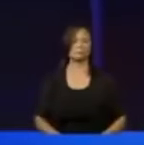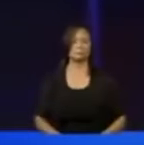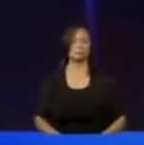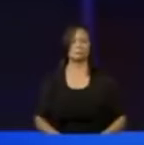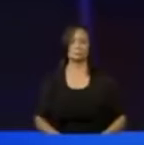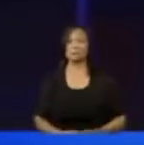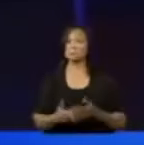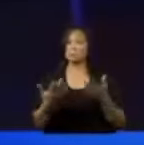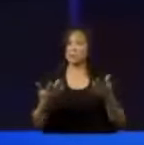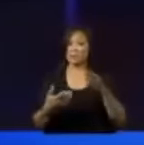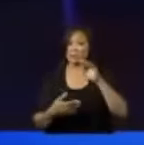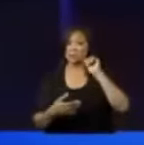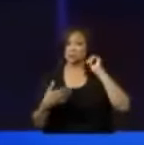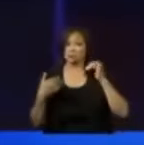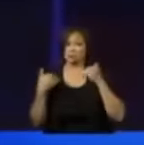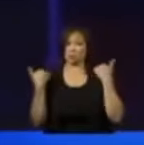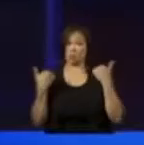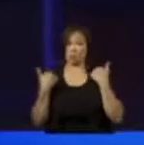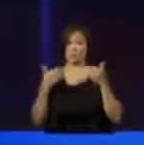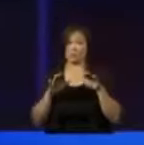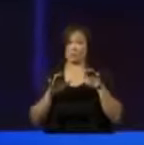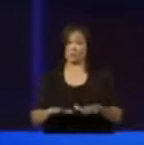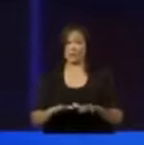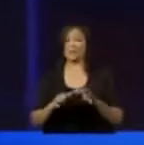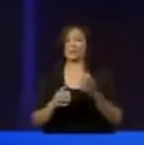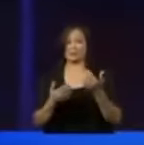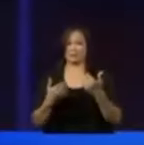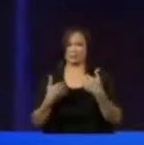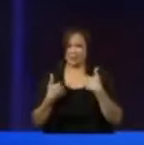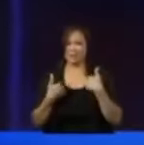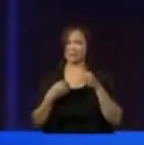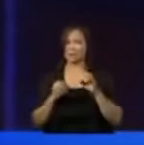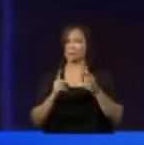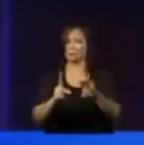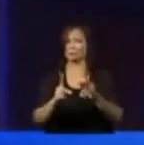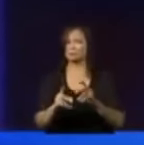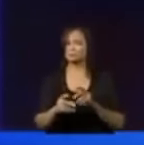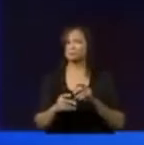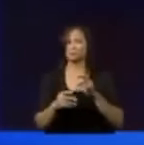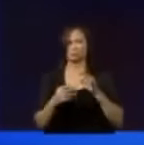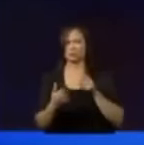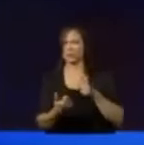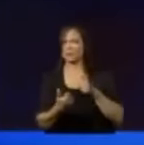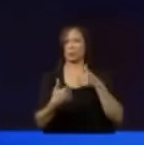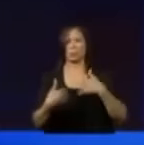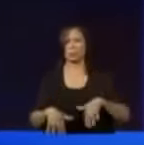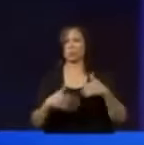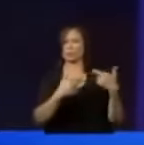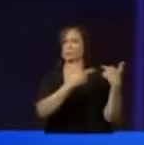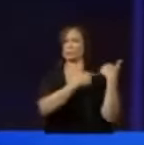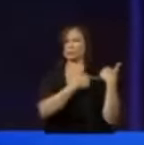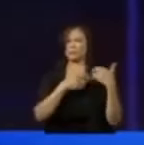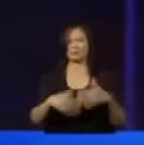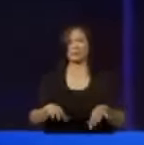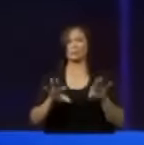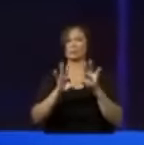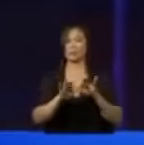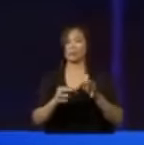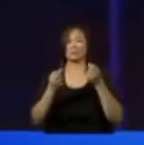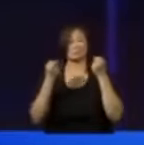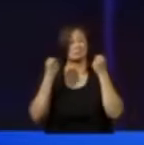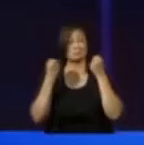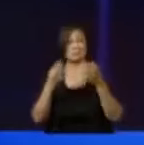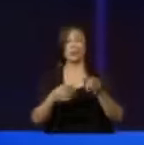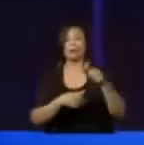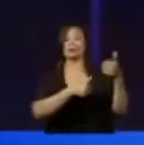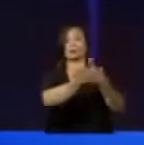Para que esos jóvenes se queden en el país, deben de tener oportunidades. Y tenemos un reto importante, porque tenemos una comunidad